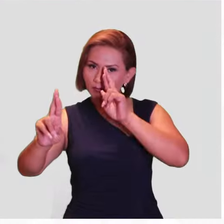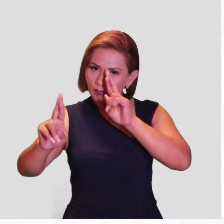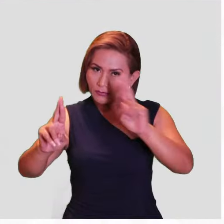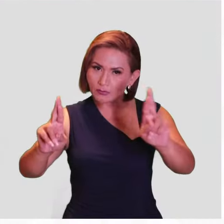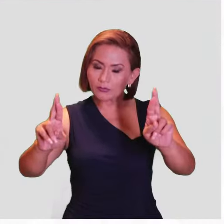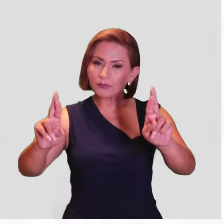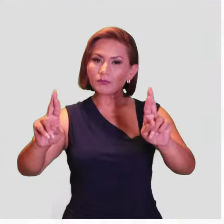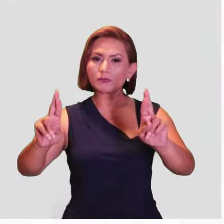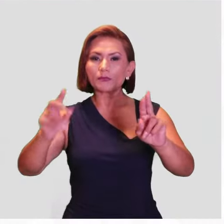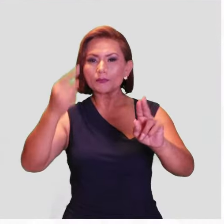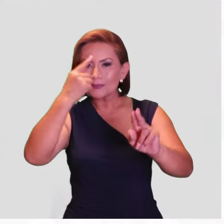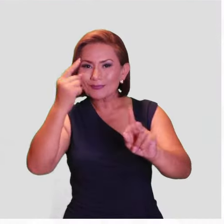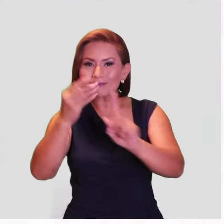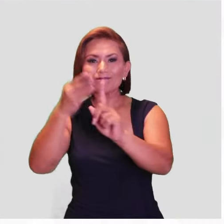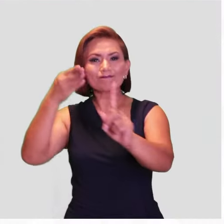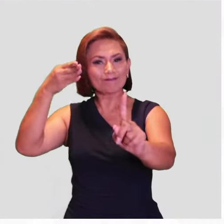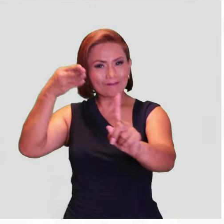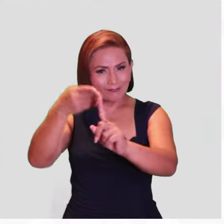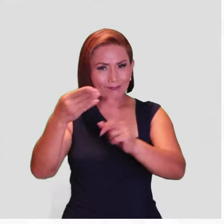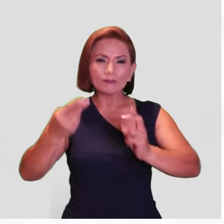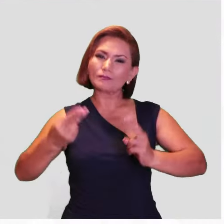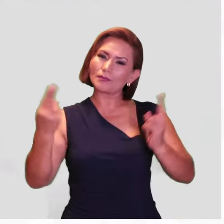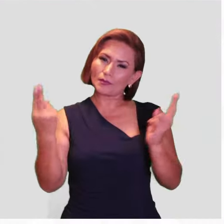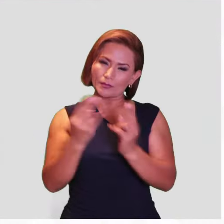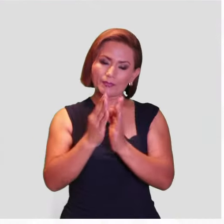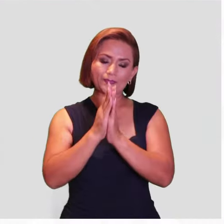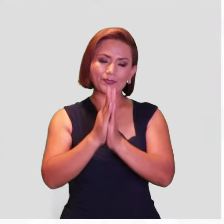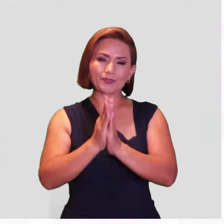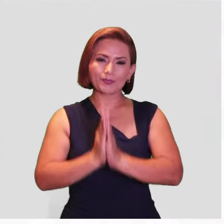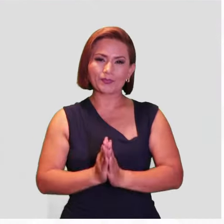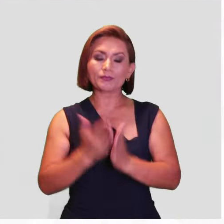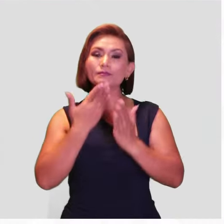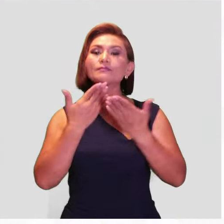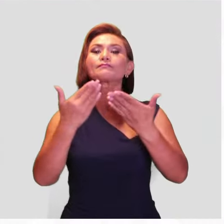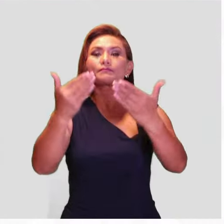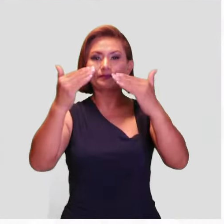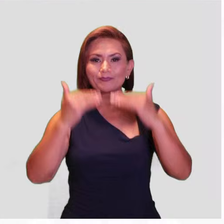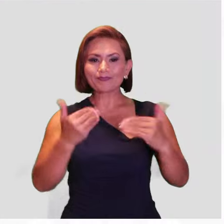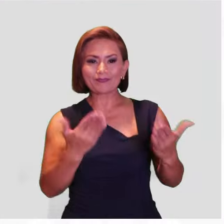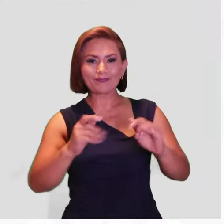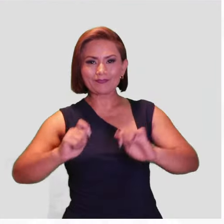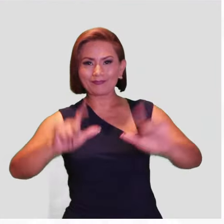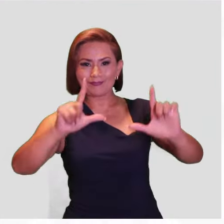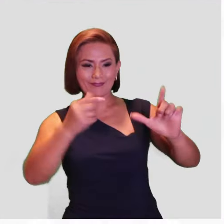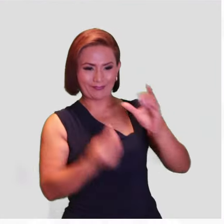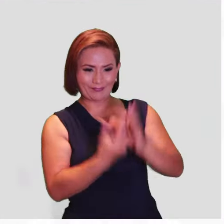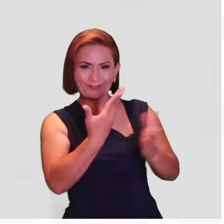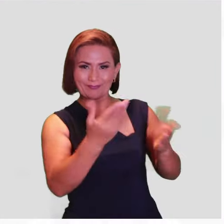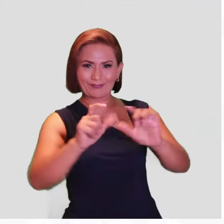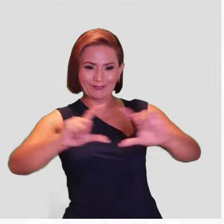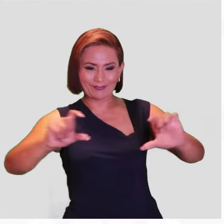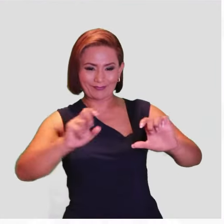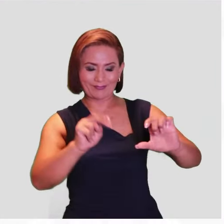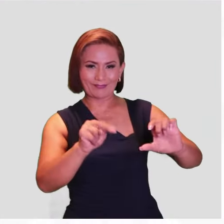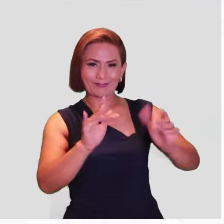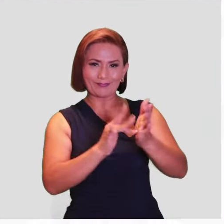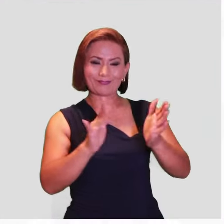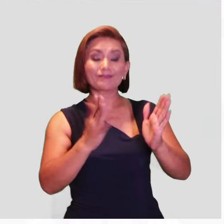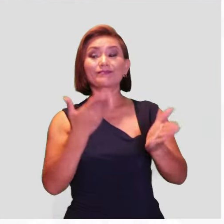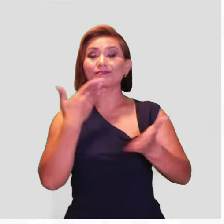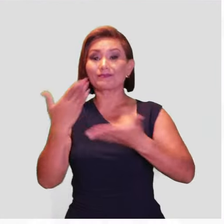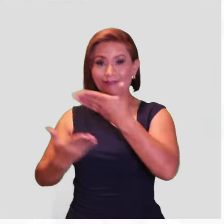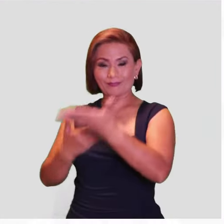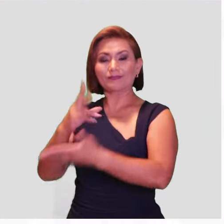la objetividad que la ciudadanía requiere. Y tenemos al nuevo registro. Así es, cedemos el uso de la voz al candidato